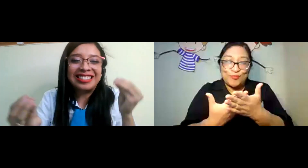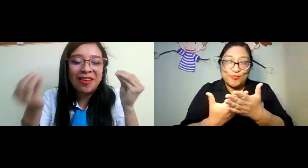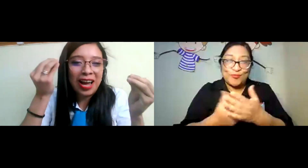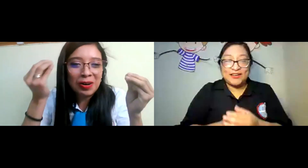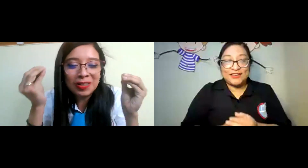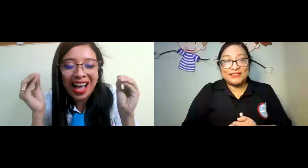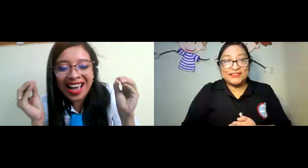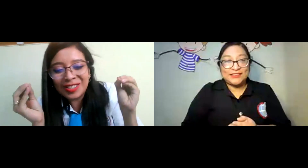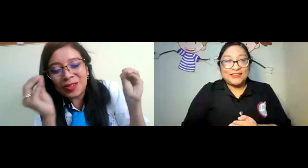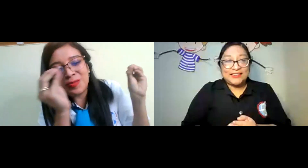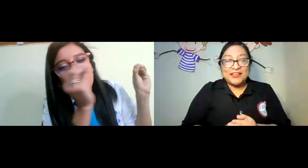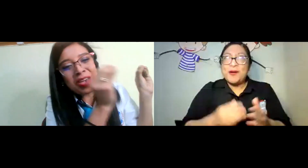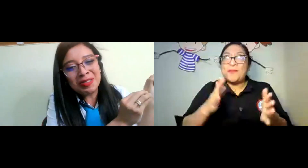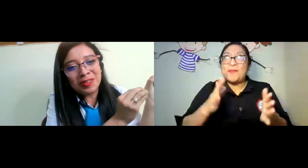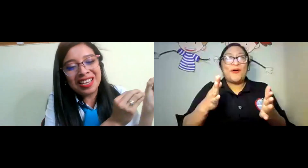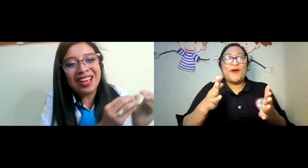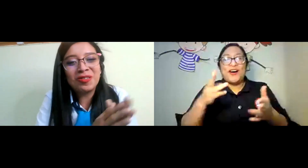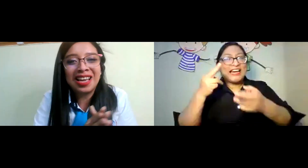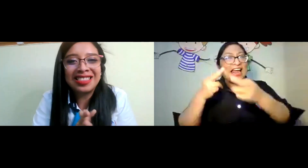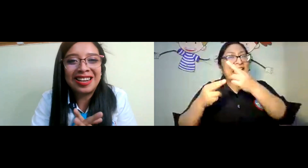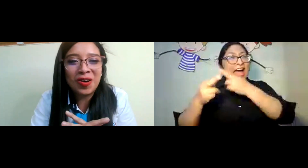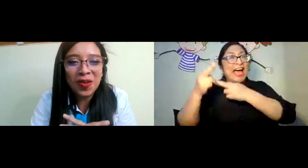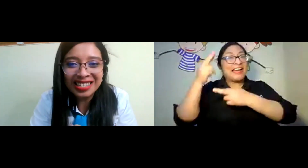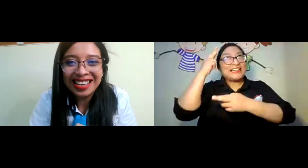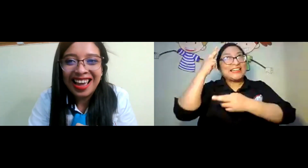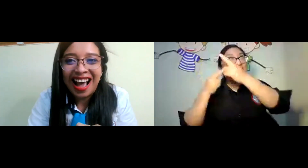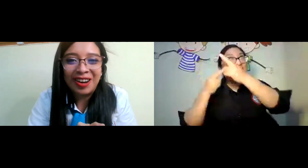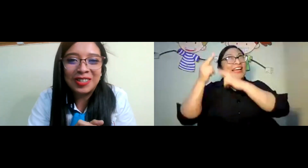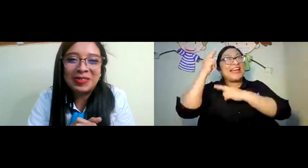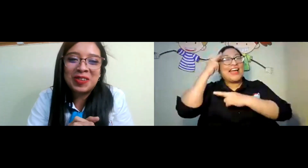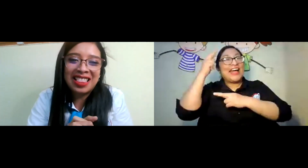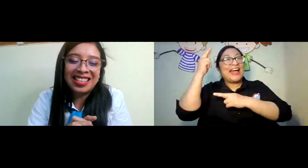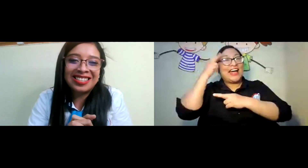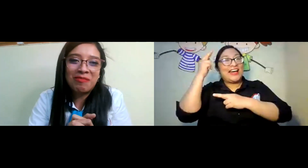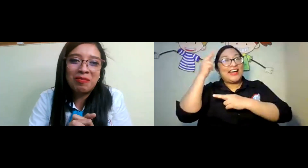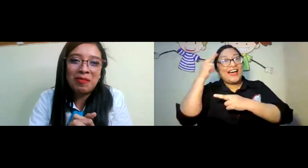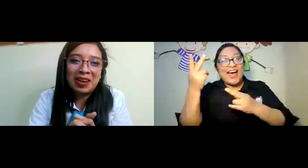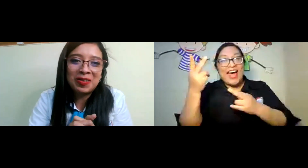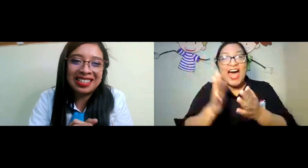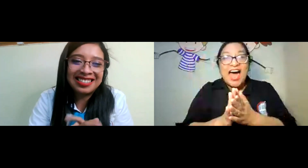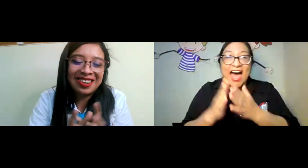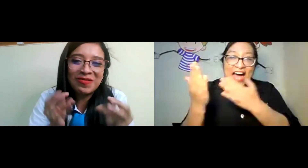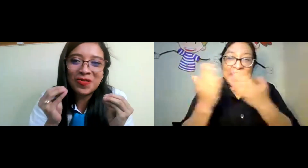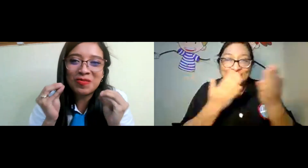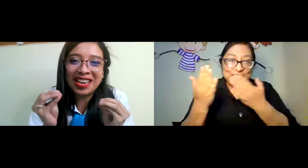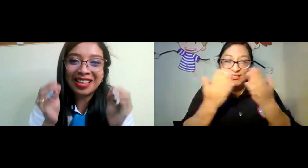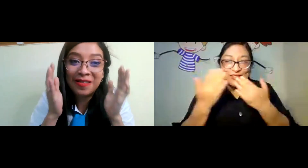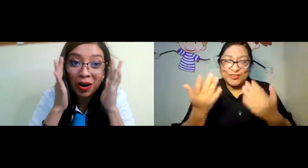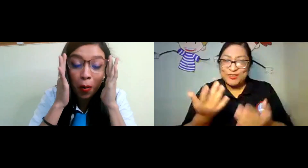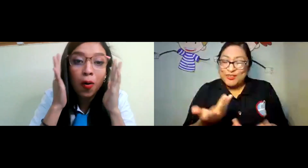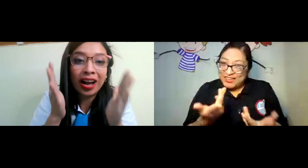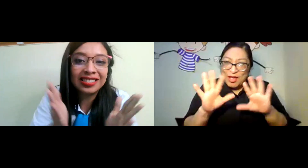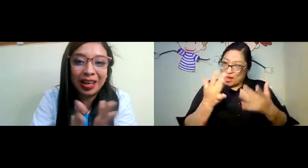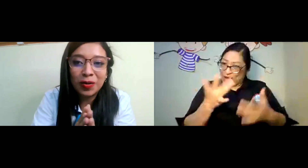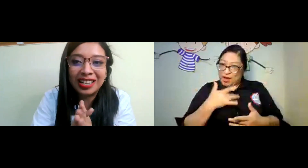por llevarnos a esos momentos de años anteriores. A los estudiantes también me imagino que se sintieron muy bien de